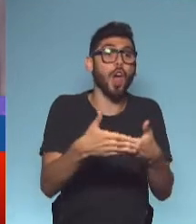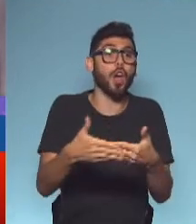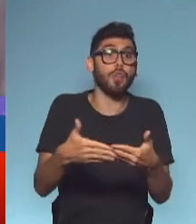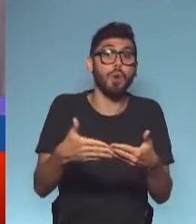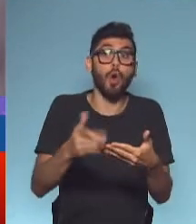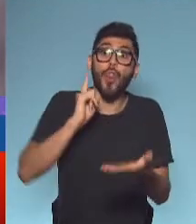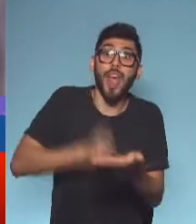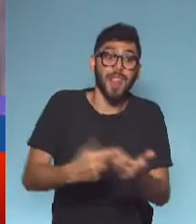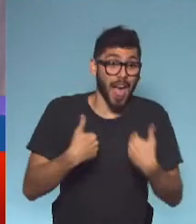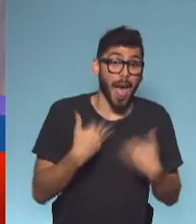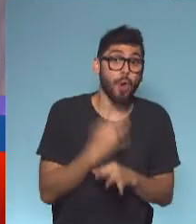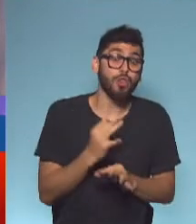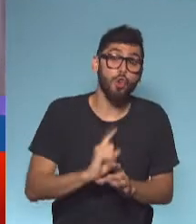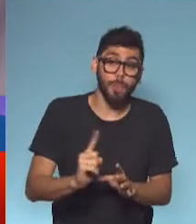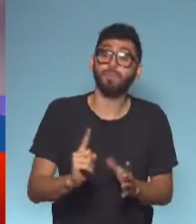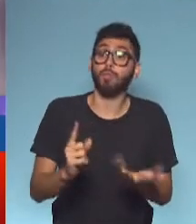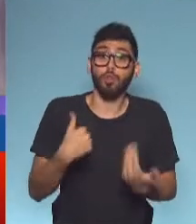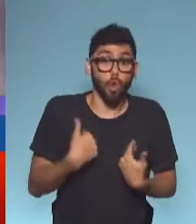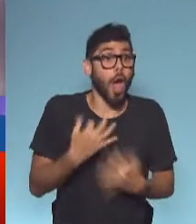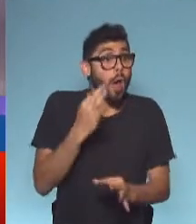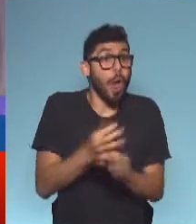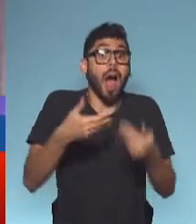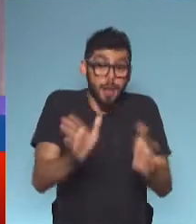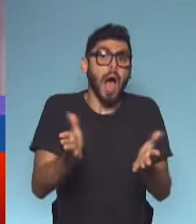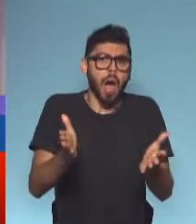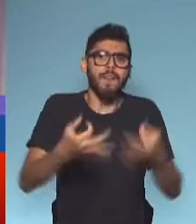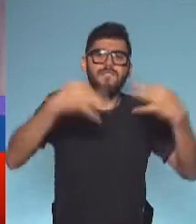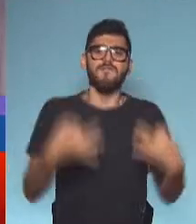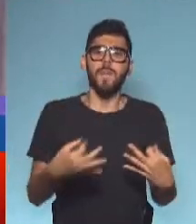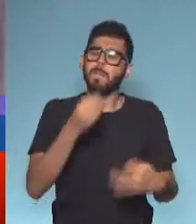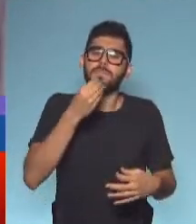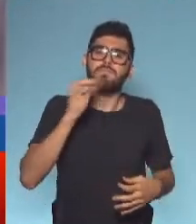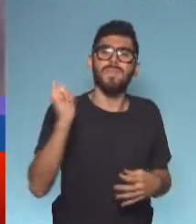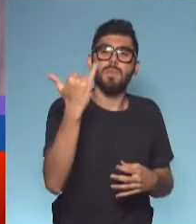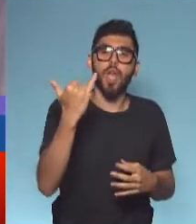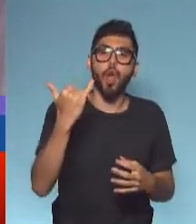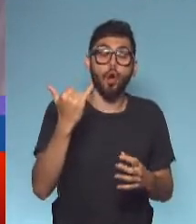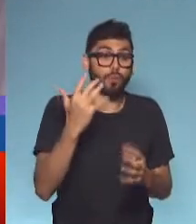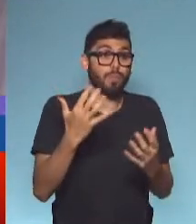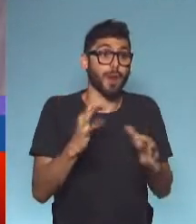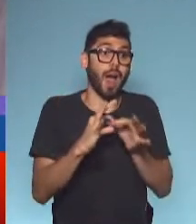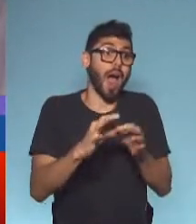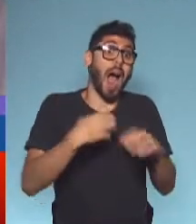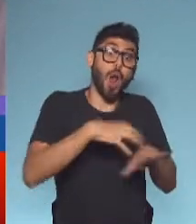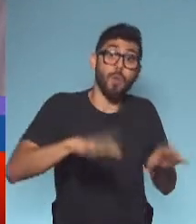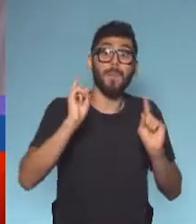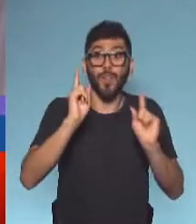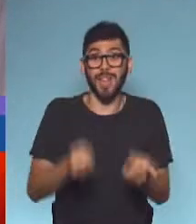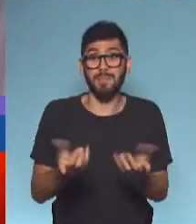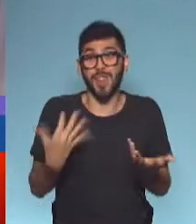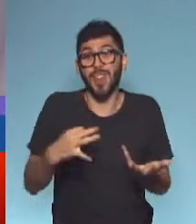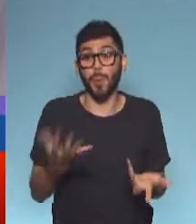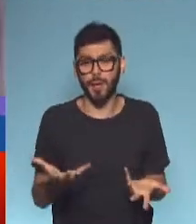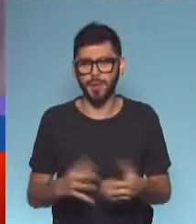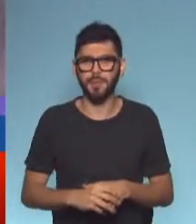cerradas. Nosotros queremos que si están abiertas sean en las mejores condiciones para los docentes y para los alumnos. Bien, cierro con una última pregunta.